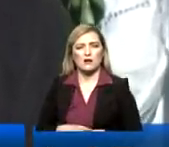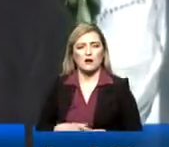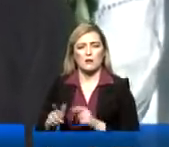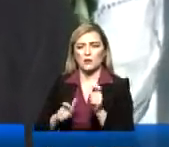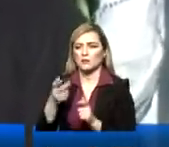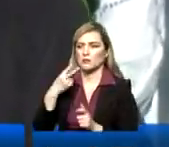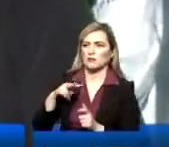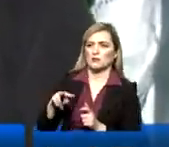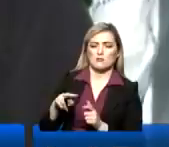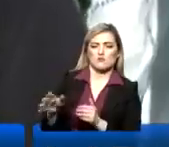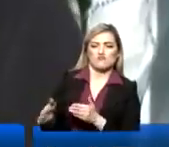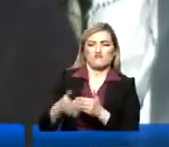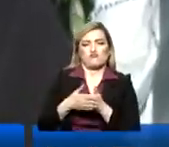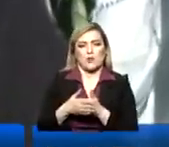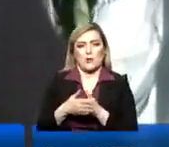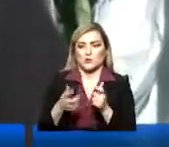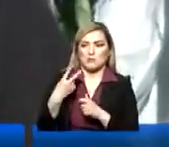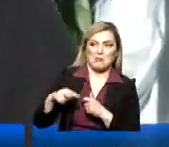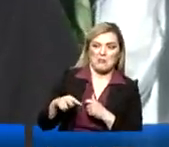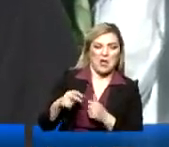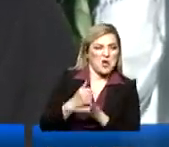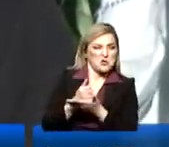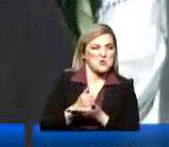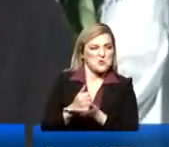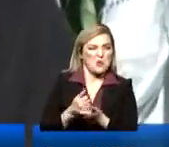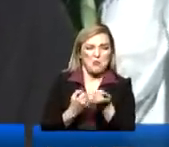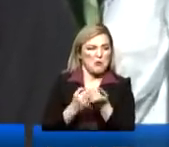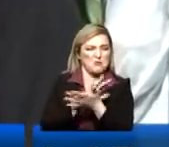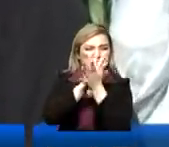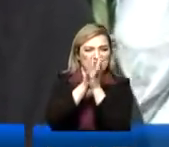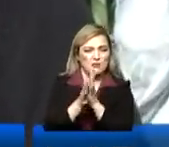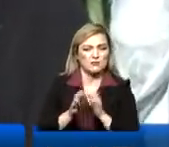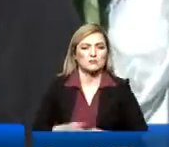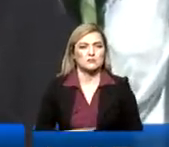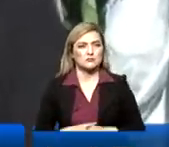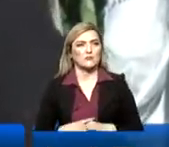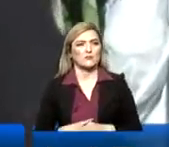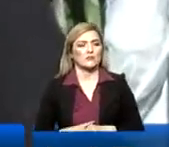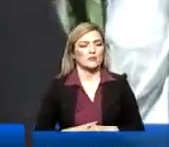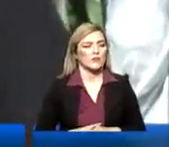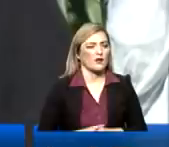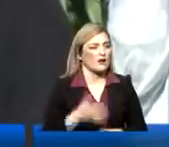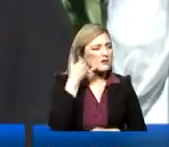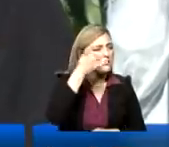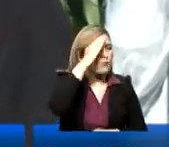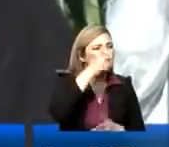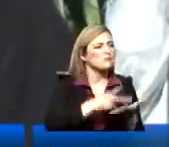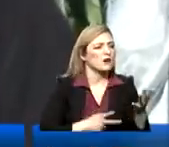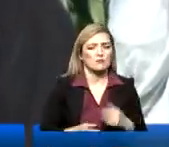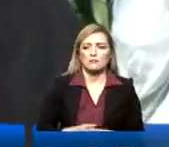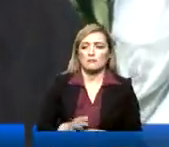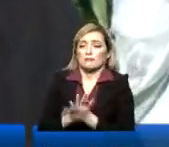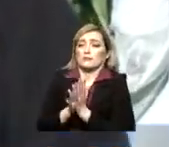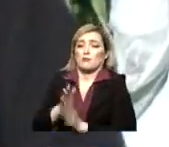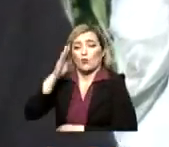o algo, se encierran y jamás dicen si entraron a robar. Después, ¿Qué pasa cuando llaman a la policía? Nada, sino que